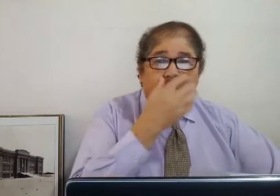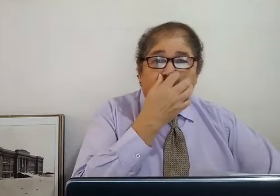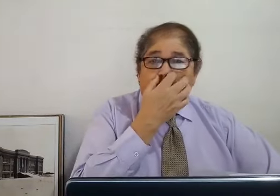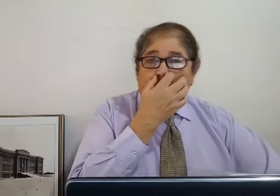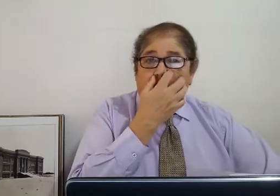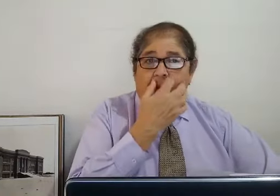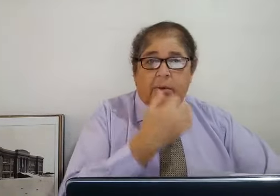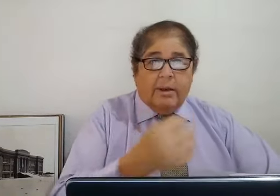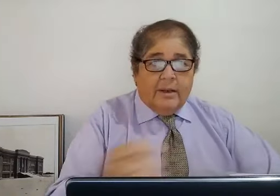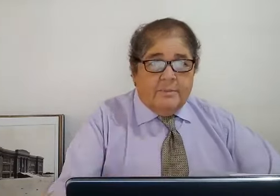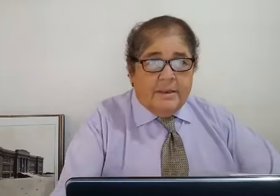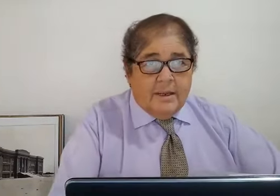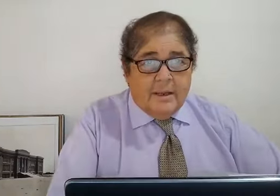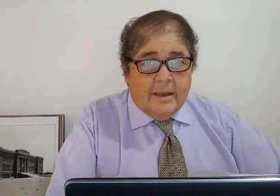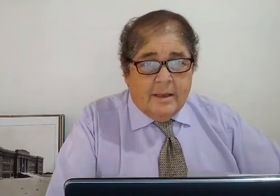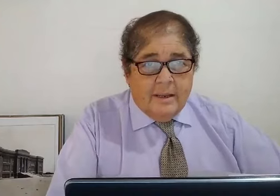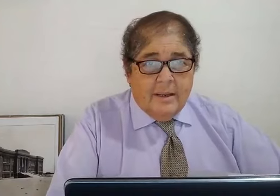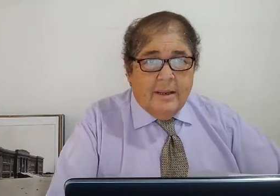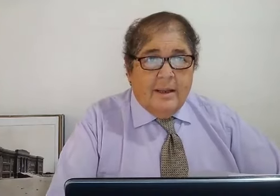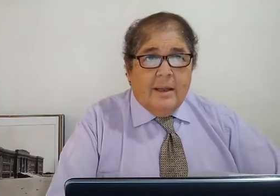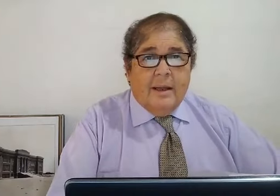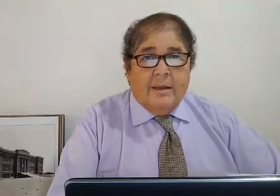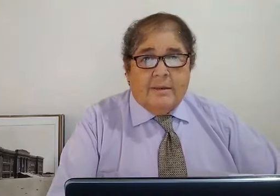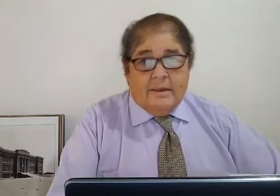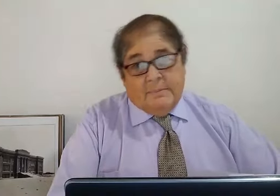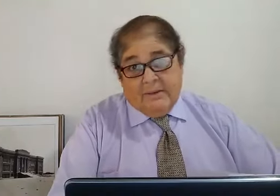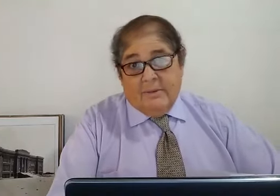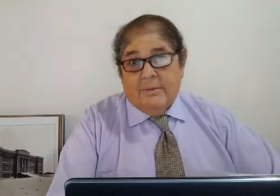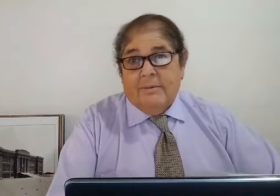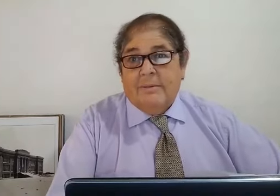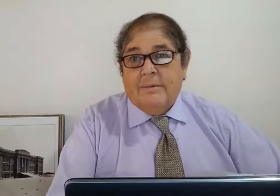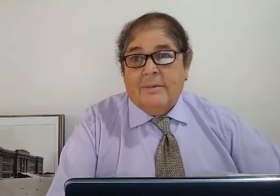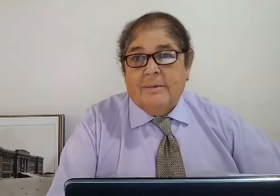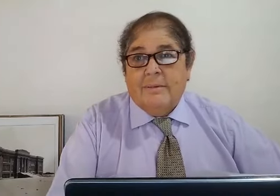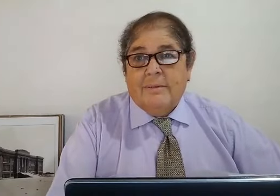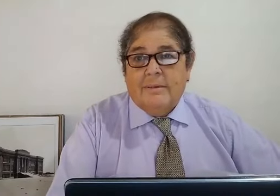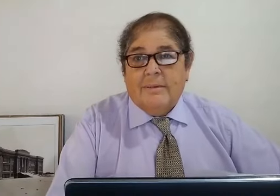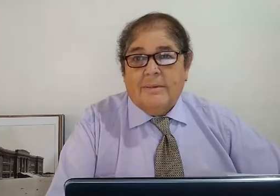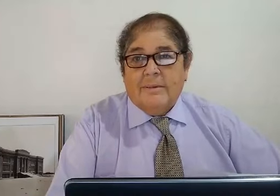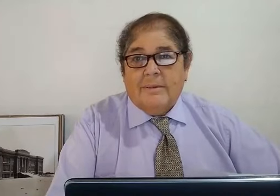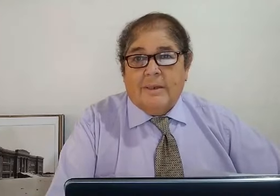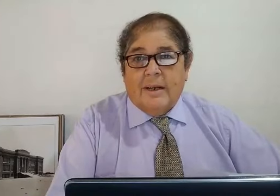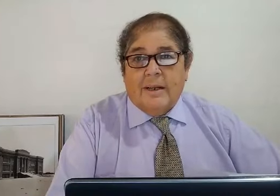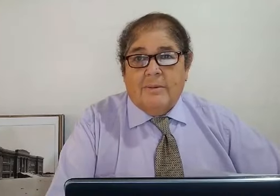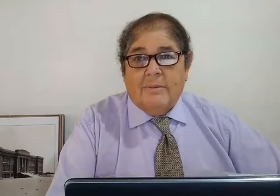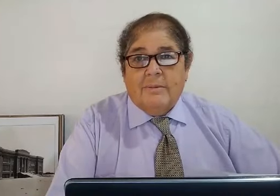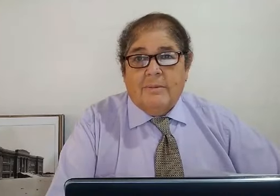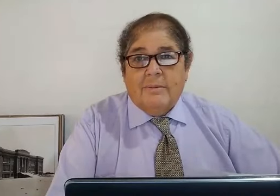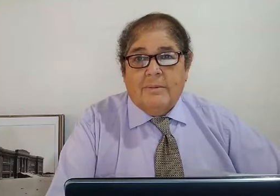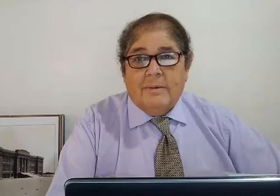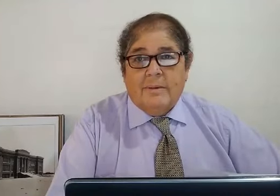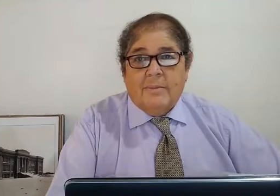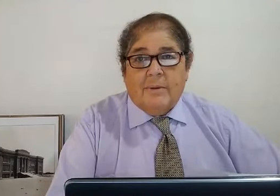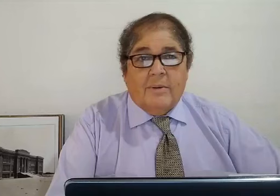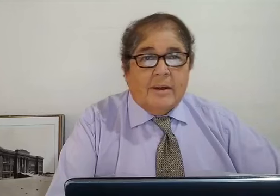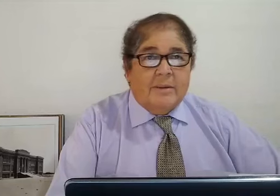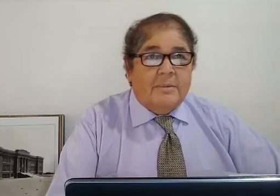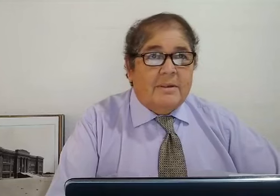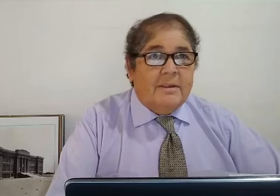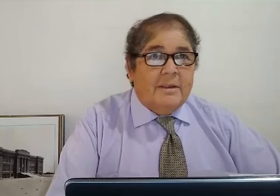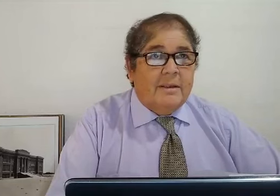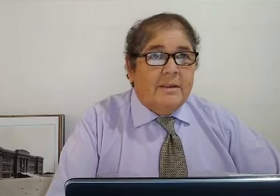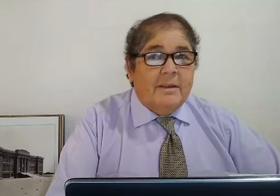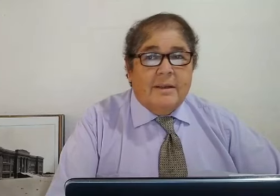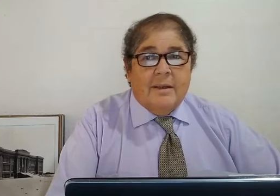misión. Bueno, por lo que respecta a este espacio. Sí, claro. Por lo que